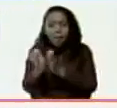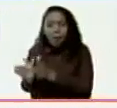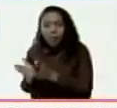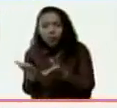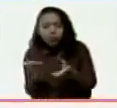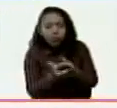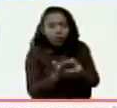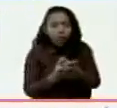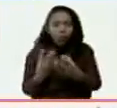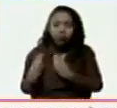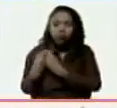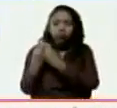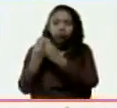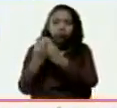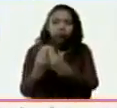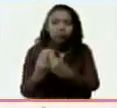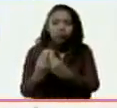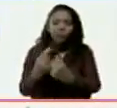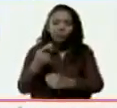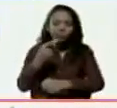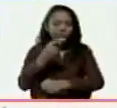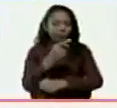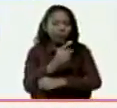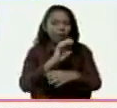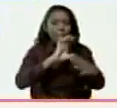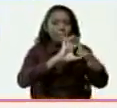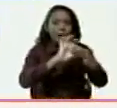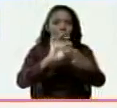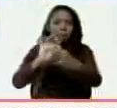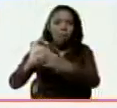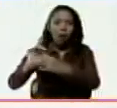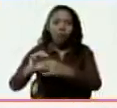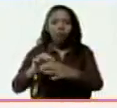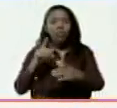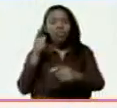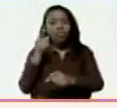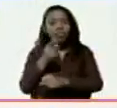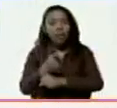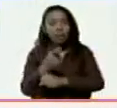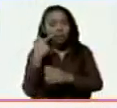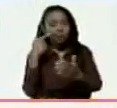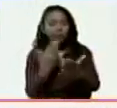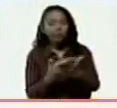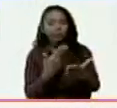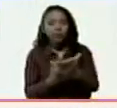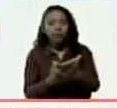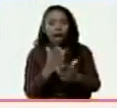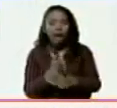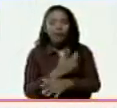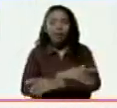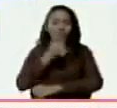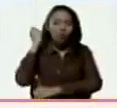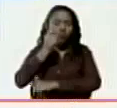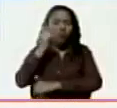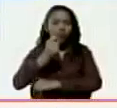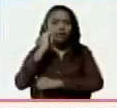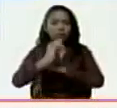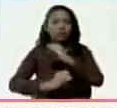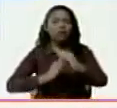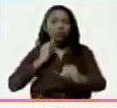acompañemos en la debida articulación del expediente que deberá ser presentado ante la corte penal